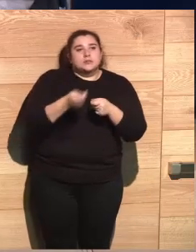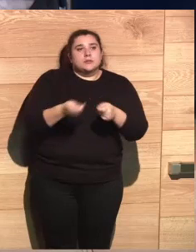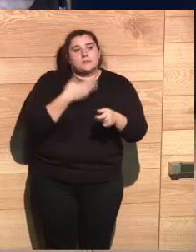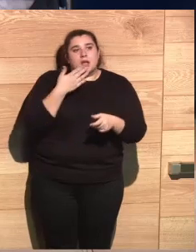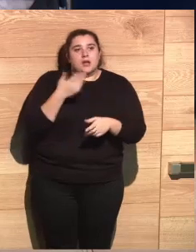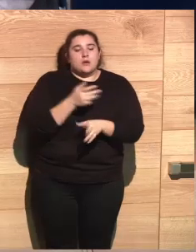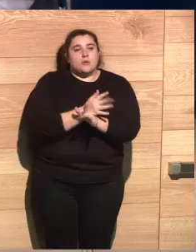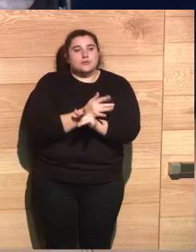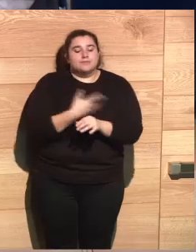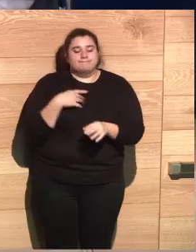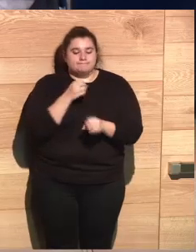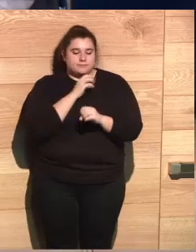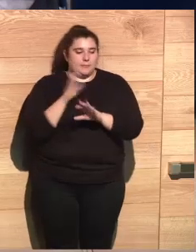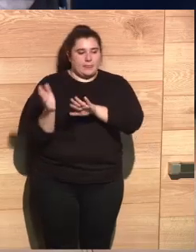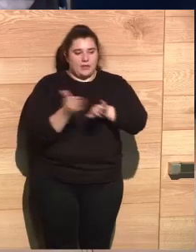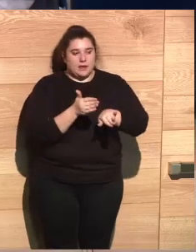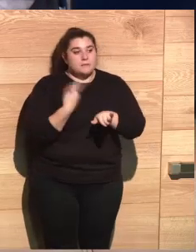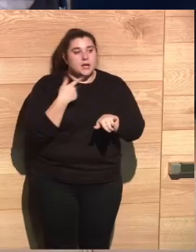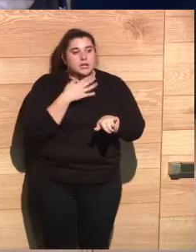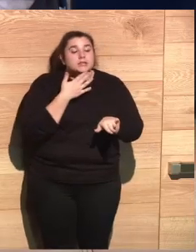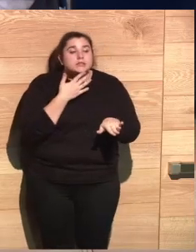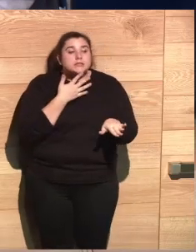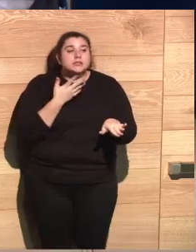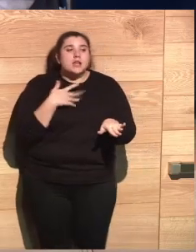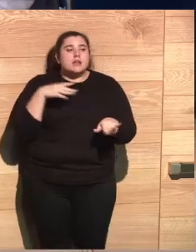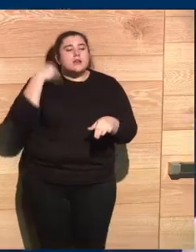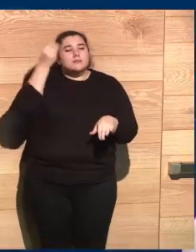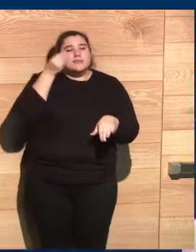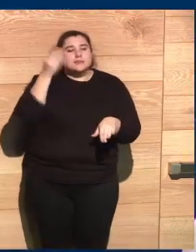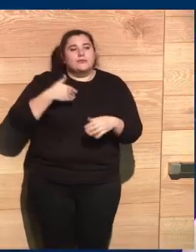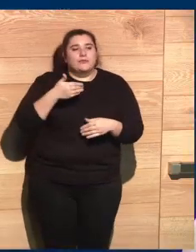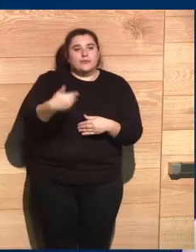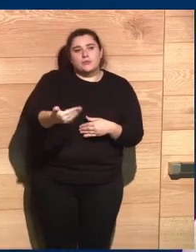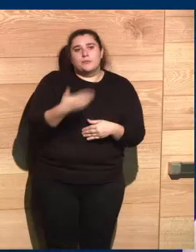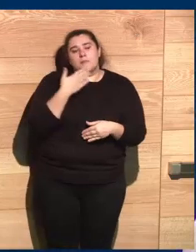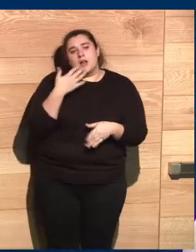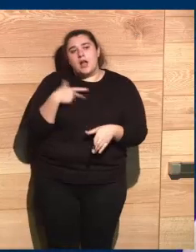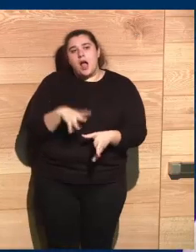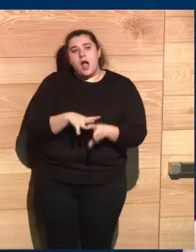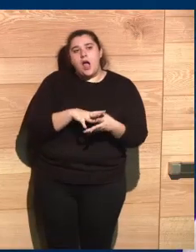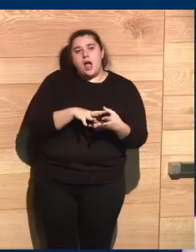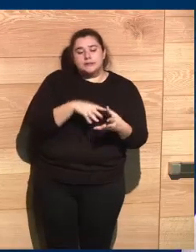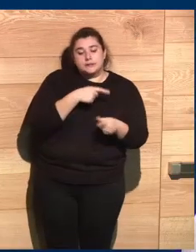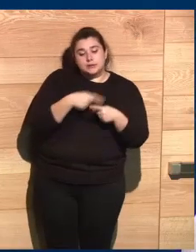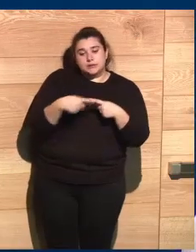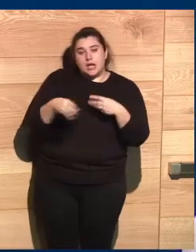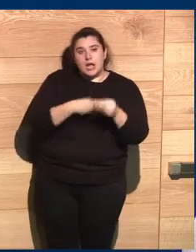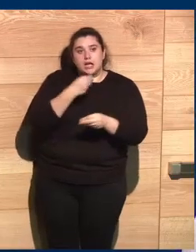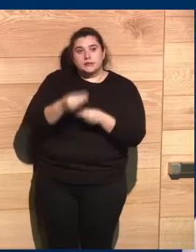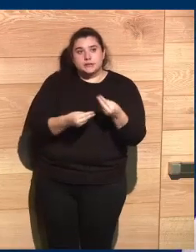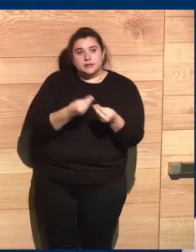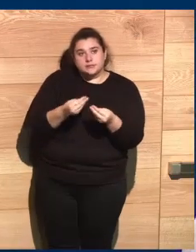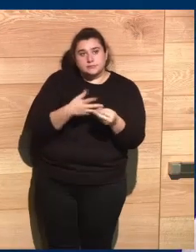es otra historia. Yo creo que él tiene razón, el futuro es el futuro de un juego que se adapta a lo que tú haces y que te crea un